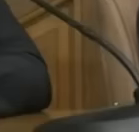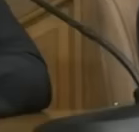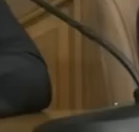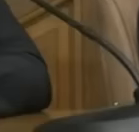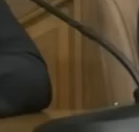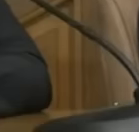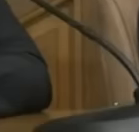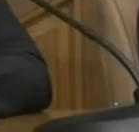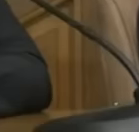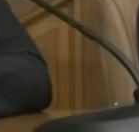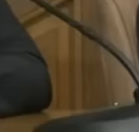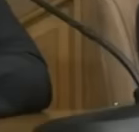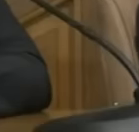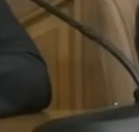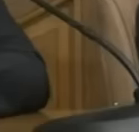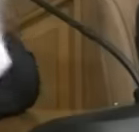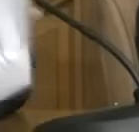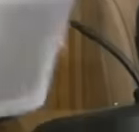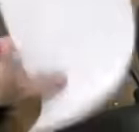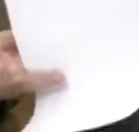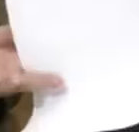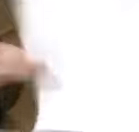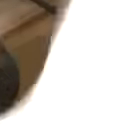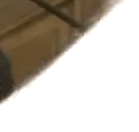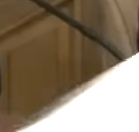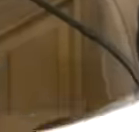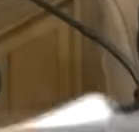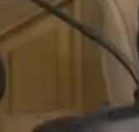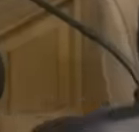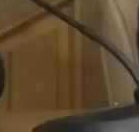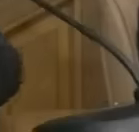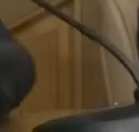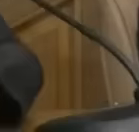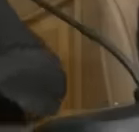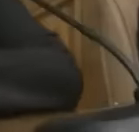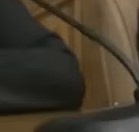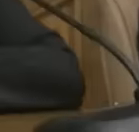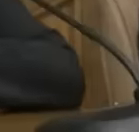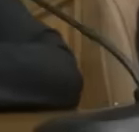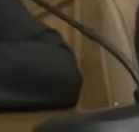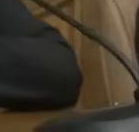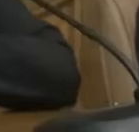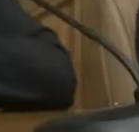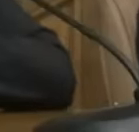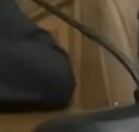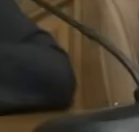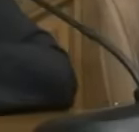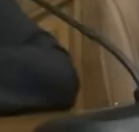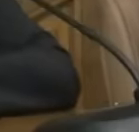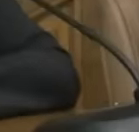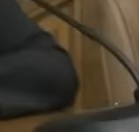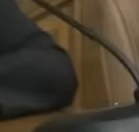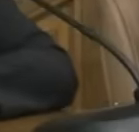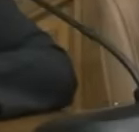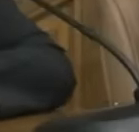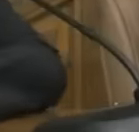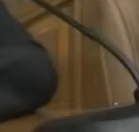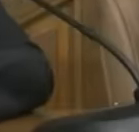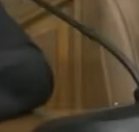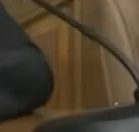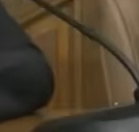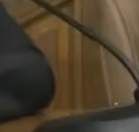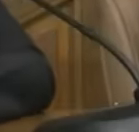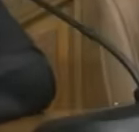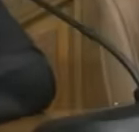e Integración, mediante el cual se autoriza al ciudadano Nicolás Maduro Moros, presidente constitucional de la República Bolivariana